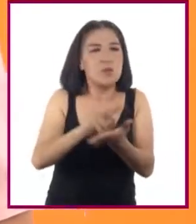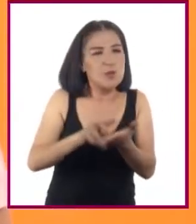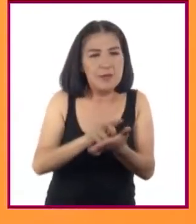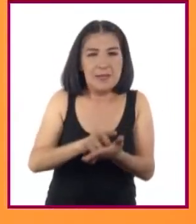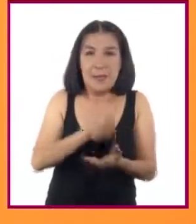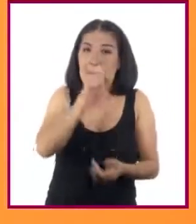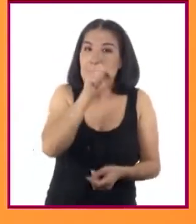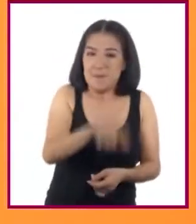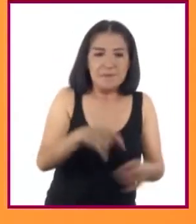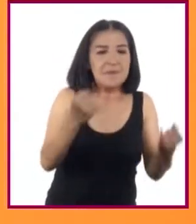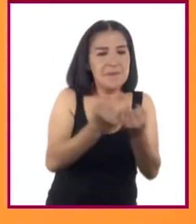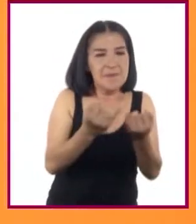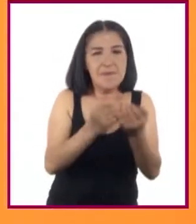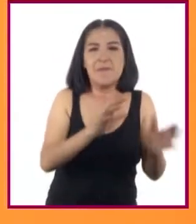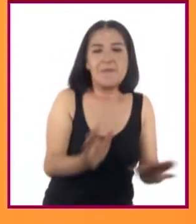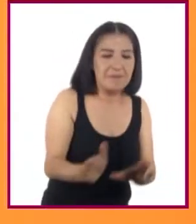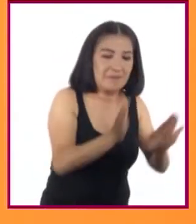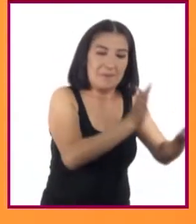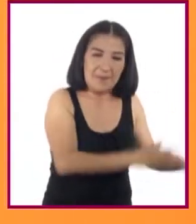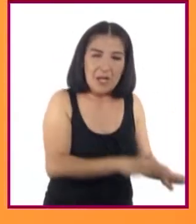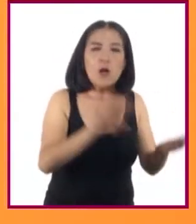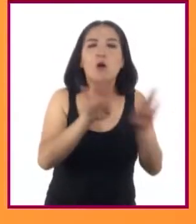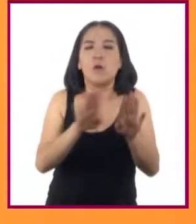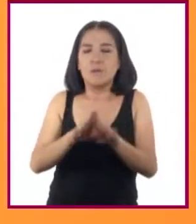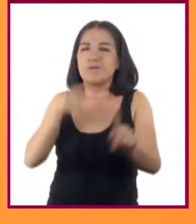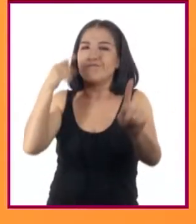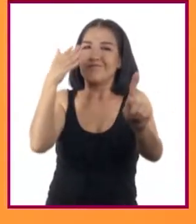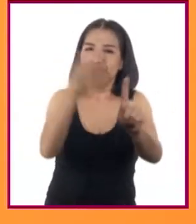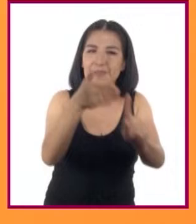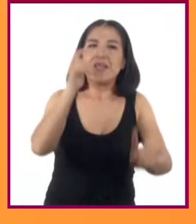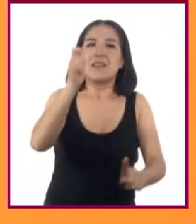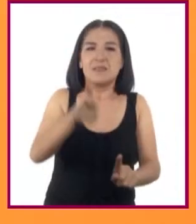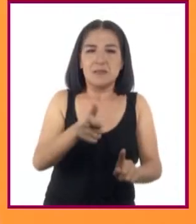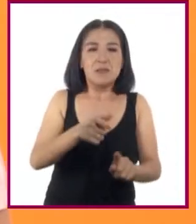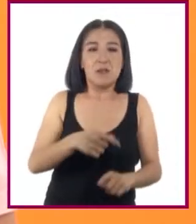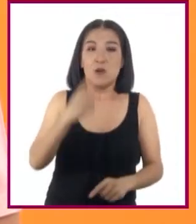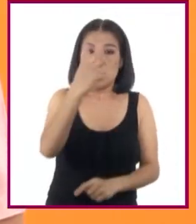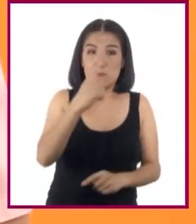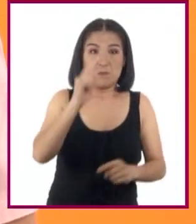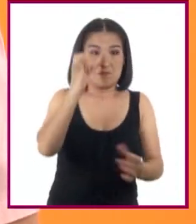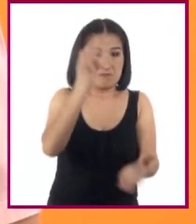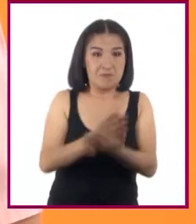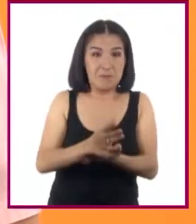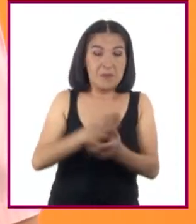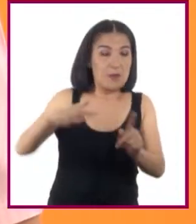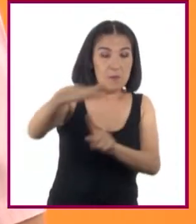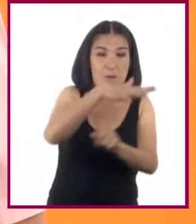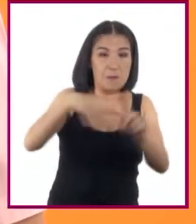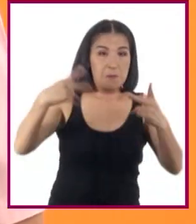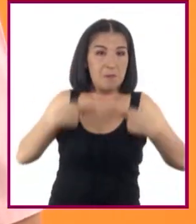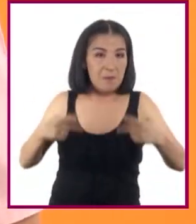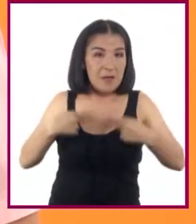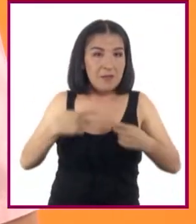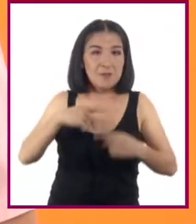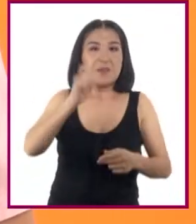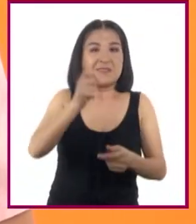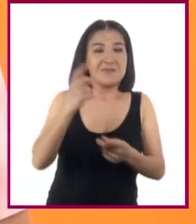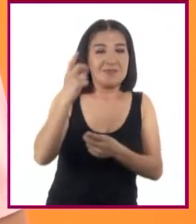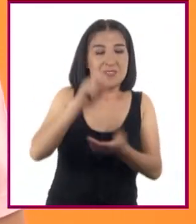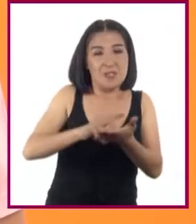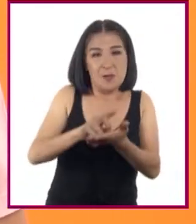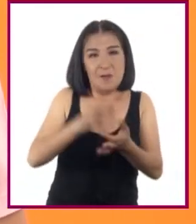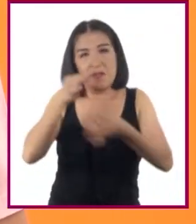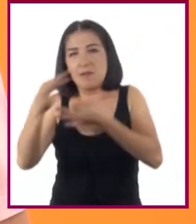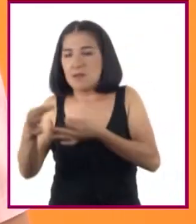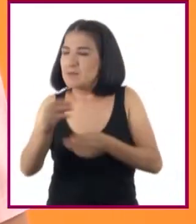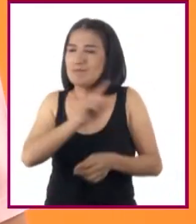misma lógica, tendríamos que puntualizar, no solo es el comportamiento de la sociedad ante las adicciones, también